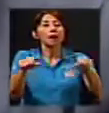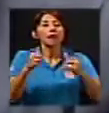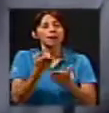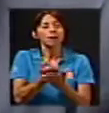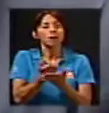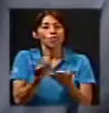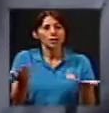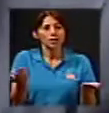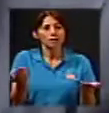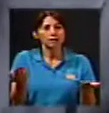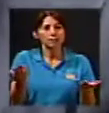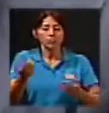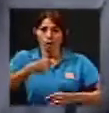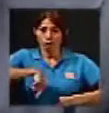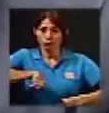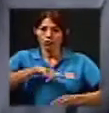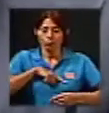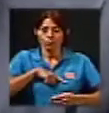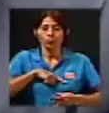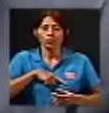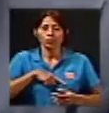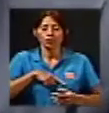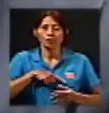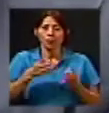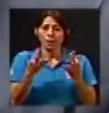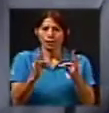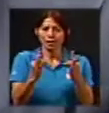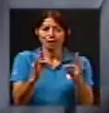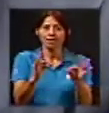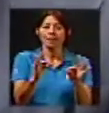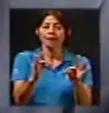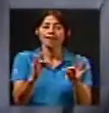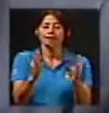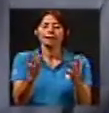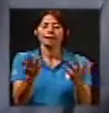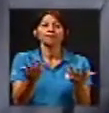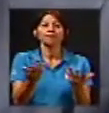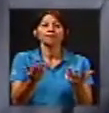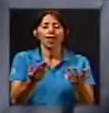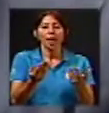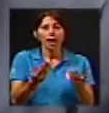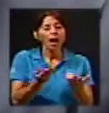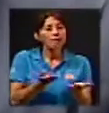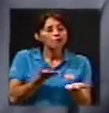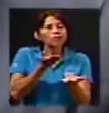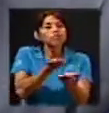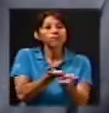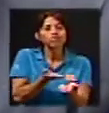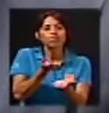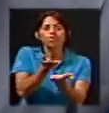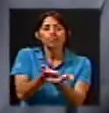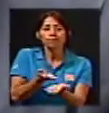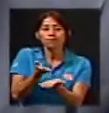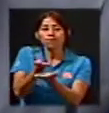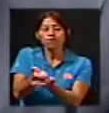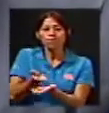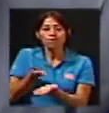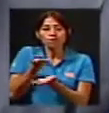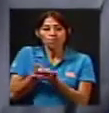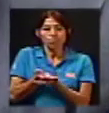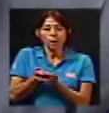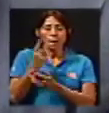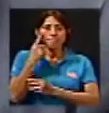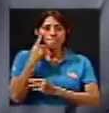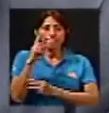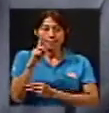ese sentido vamos a tratar de hacer toda una serie de propuestas para que la